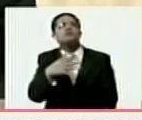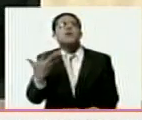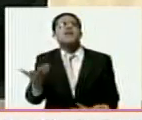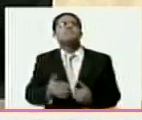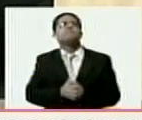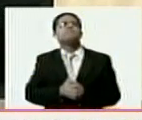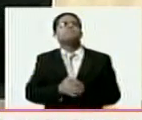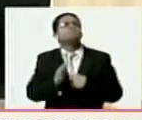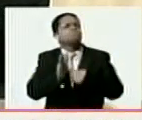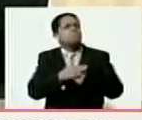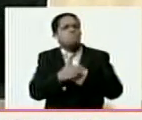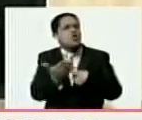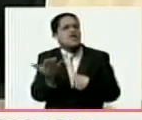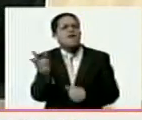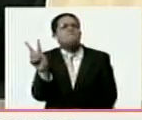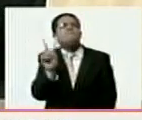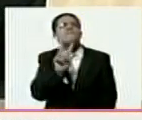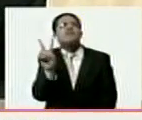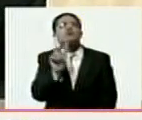¿Por qué aparece Venezuela